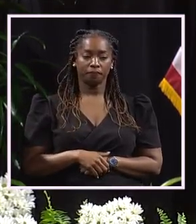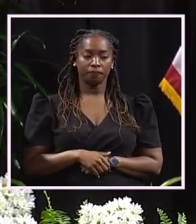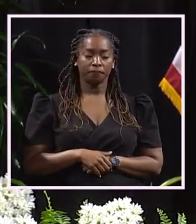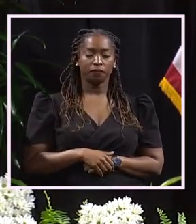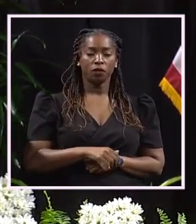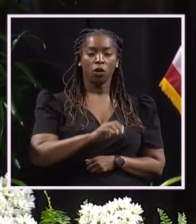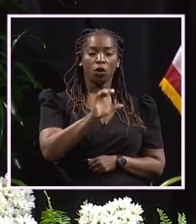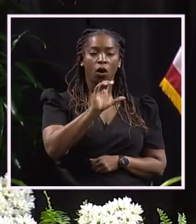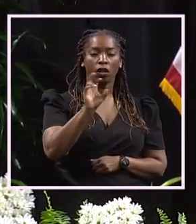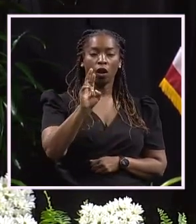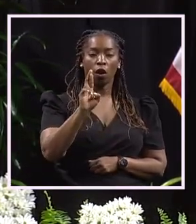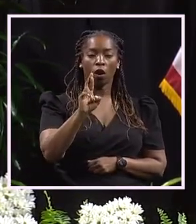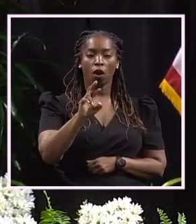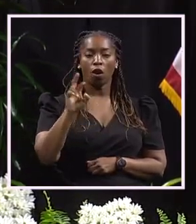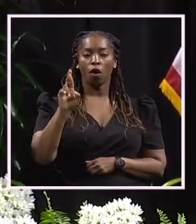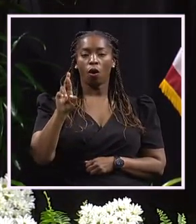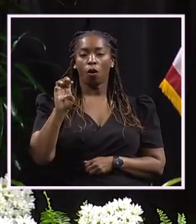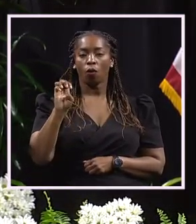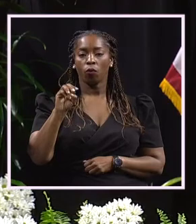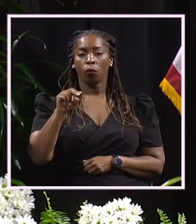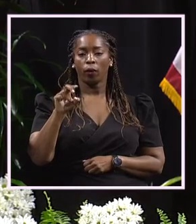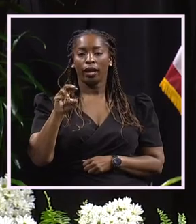Colin R. Riemann,